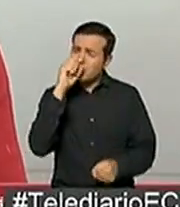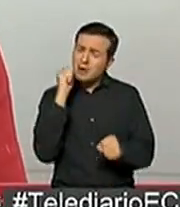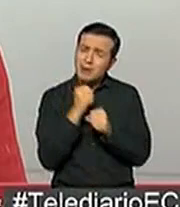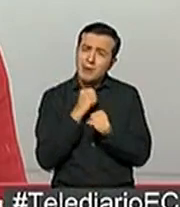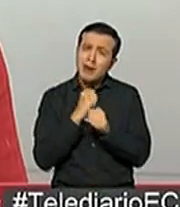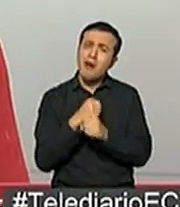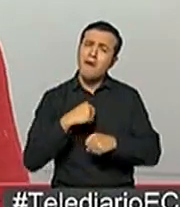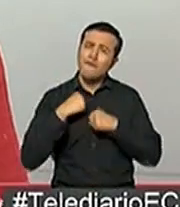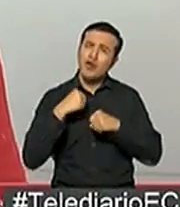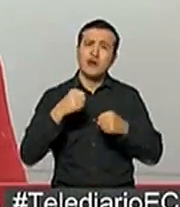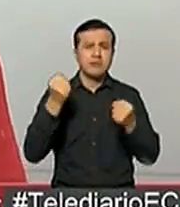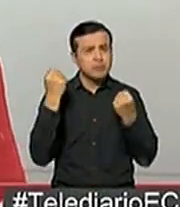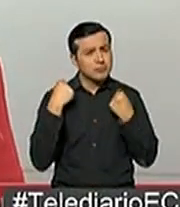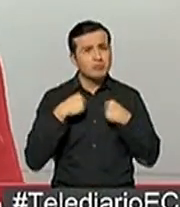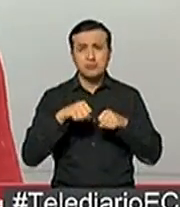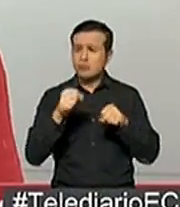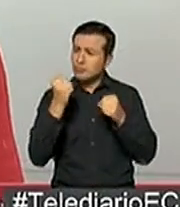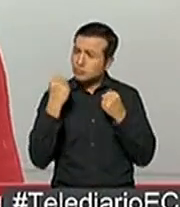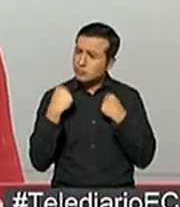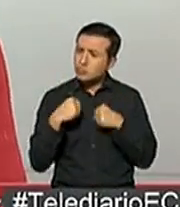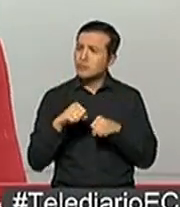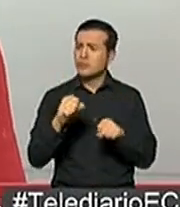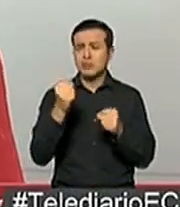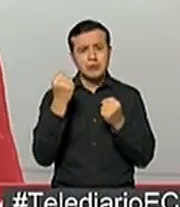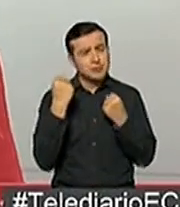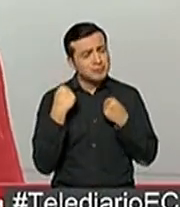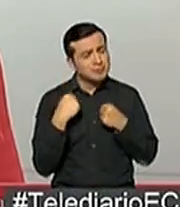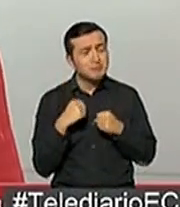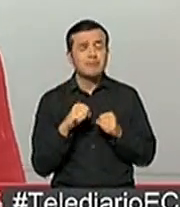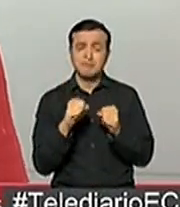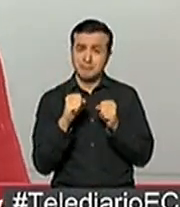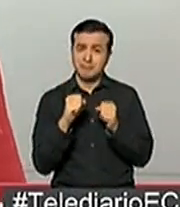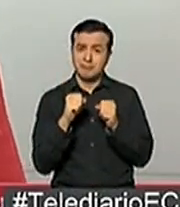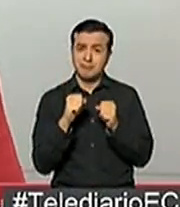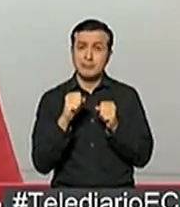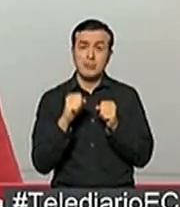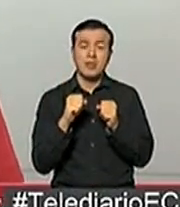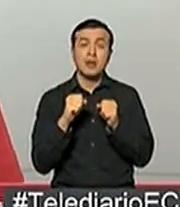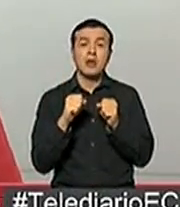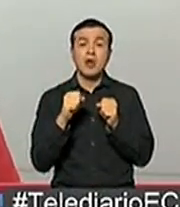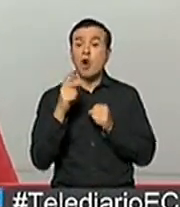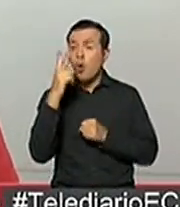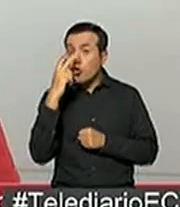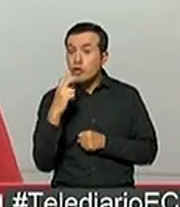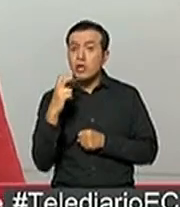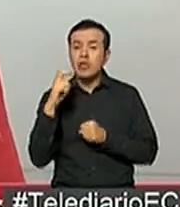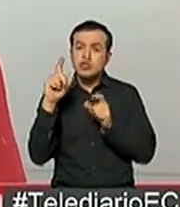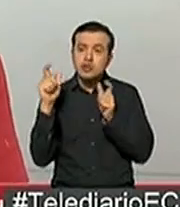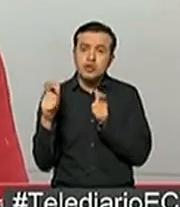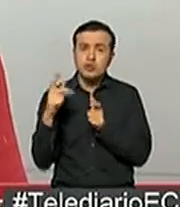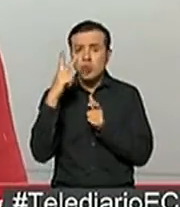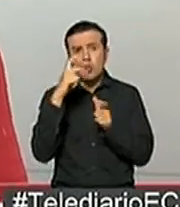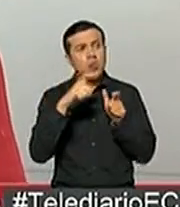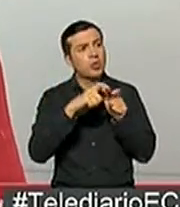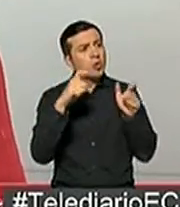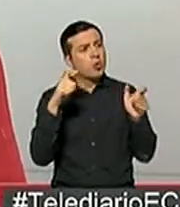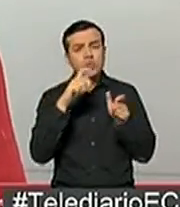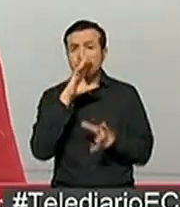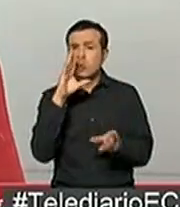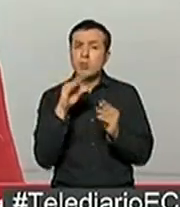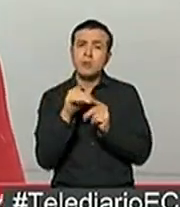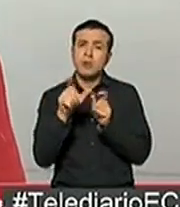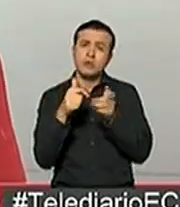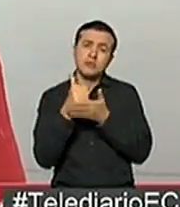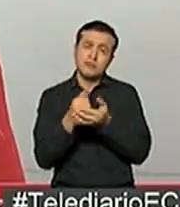mucho esfuerzo son parte de la industria turística como también lo son las pequeñas hostales hoteles hosterías que van a